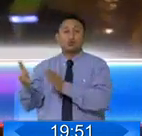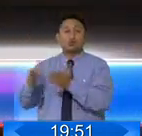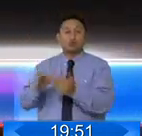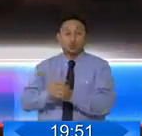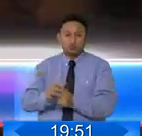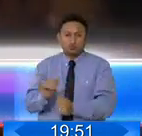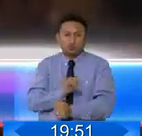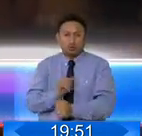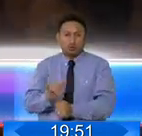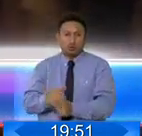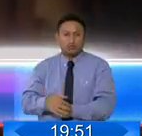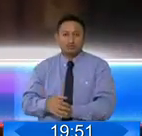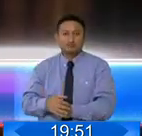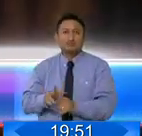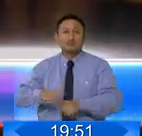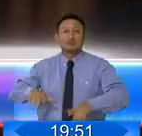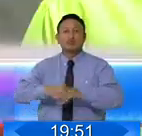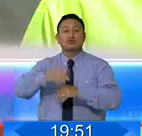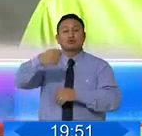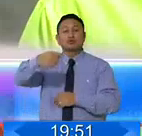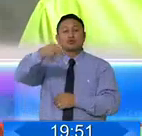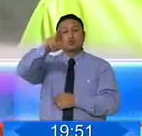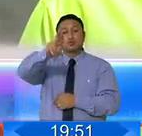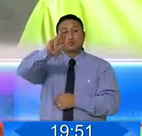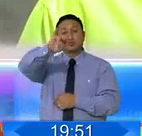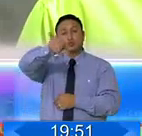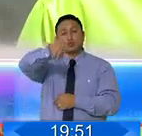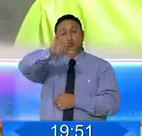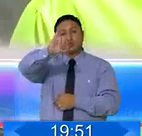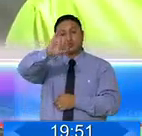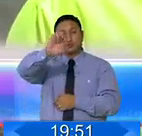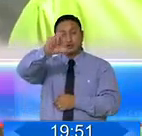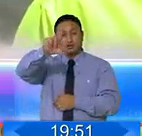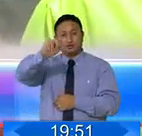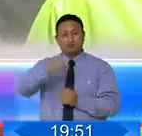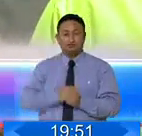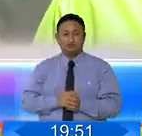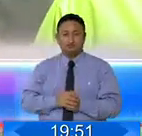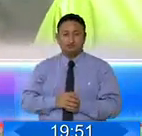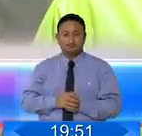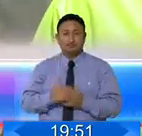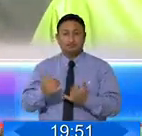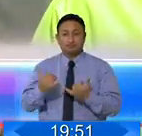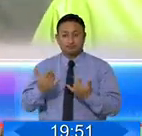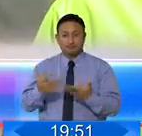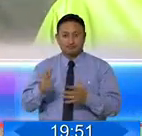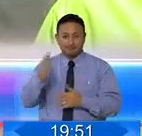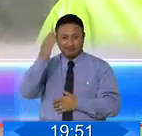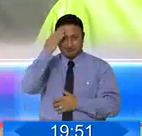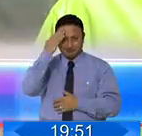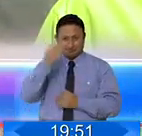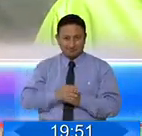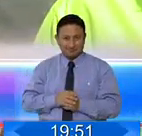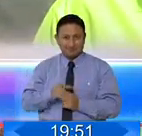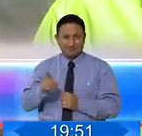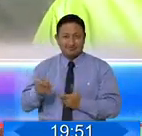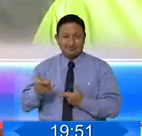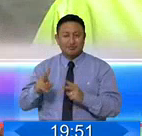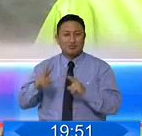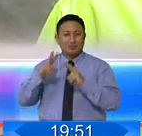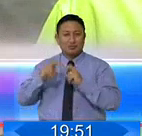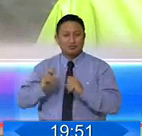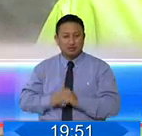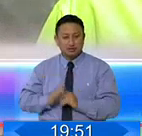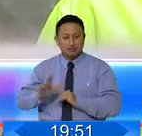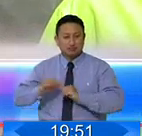mismo sistema de asalto en el sector de Guajaló. En base a todos estos casos, nosotros logramos identificar, en base a